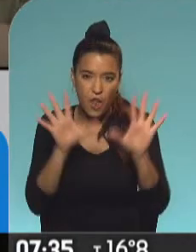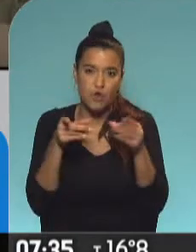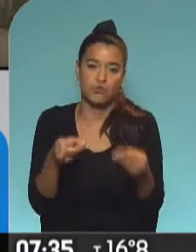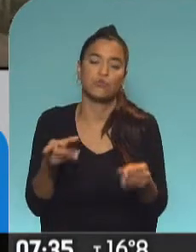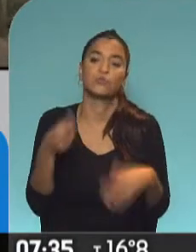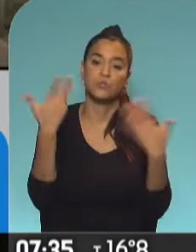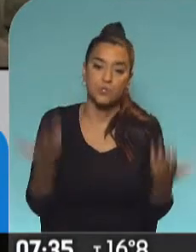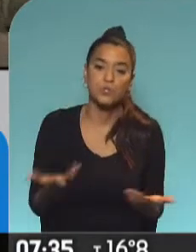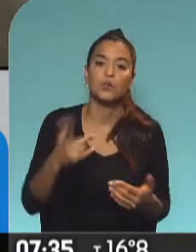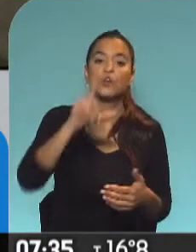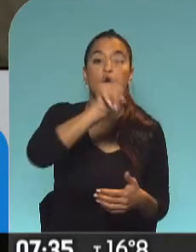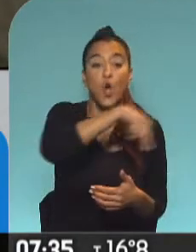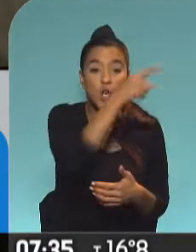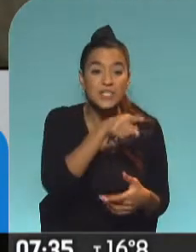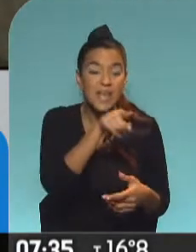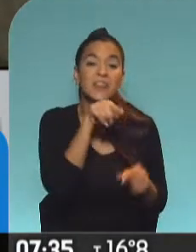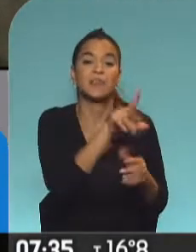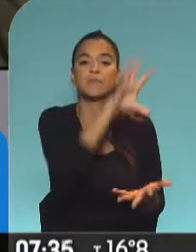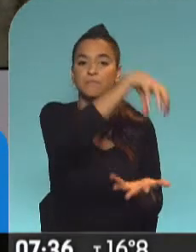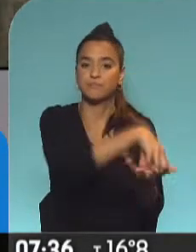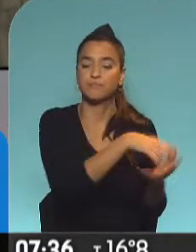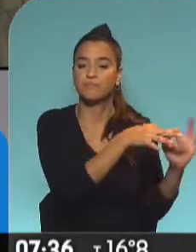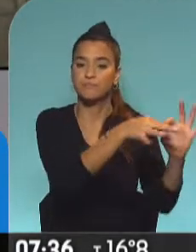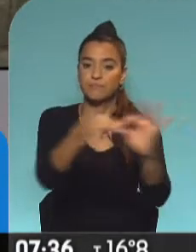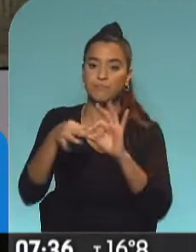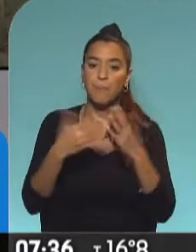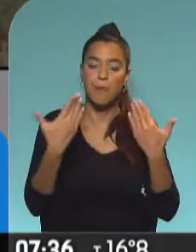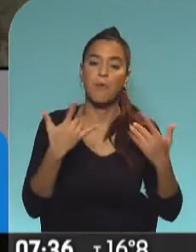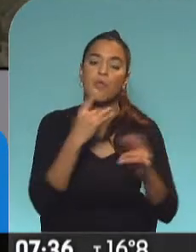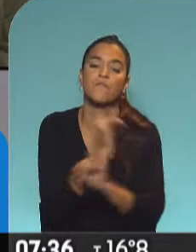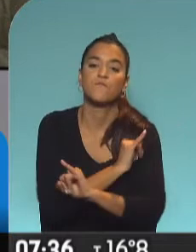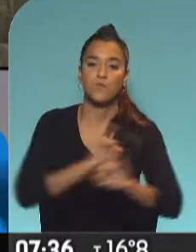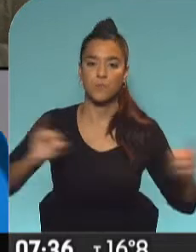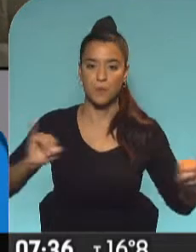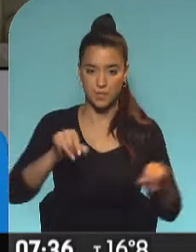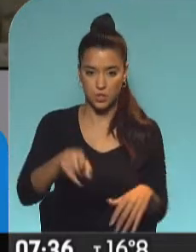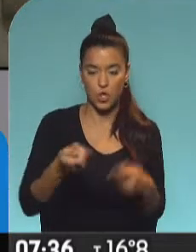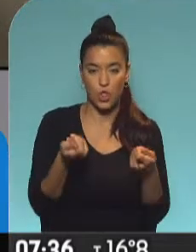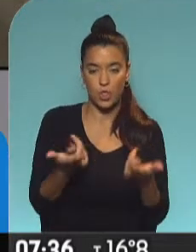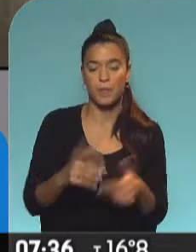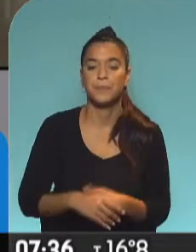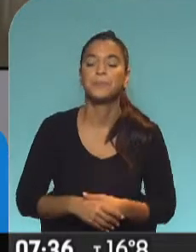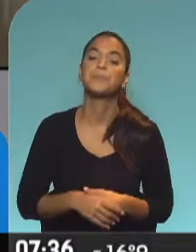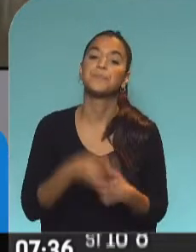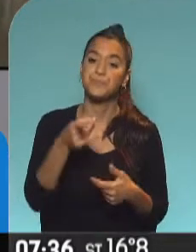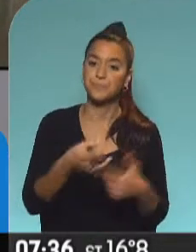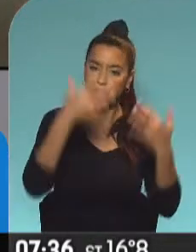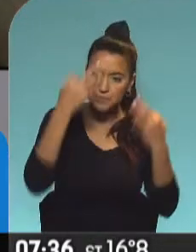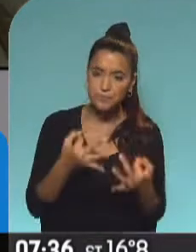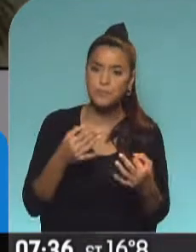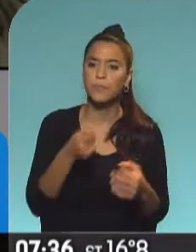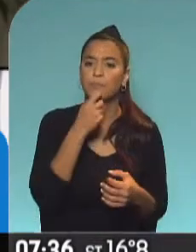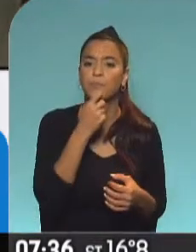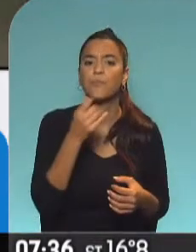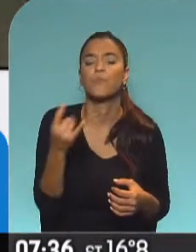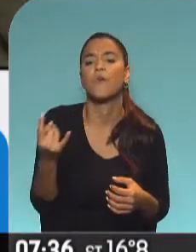que buscamos al CONICET para que es el organismo que nos aúna a todos para poder llevar esa respuesta. Soledad, danos un ejemplo concreto de una noticia falsa que